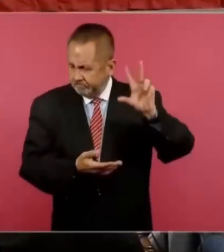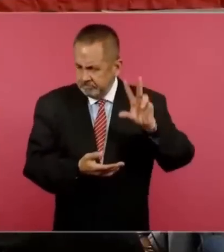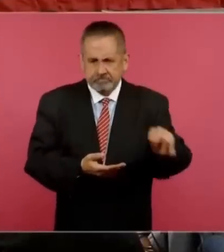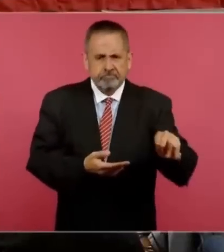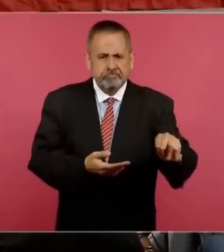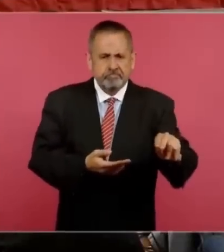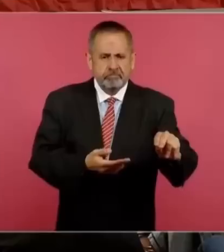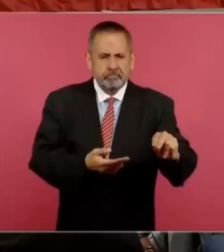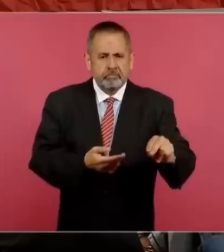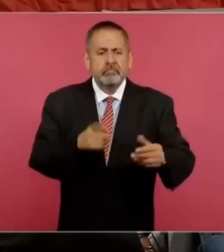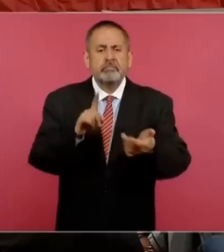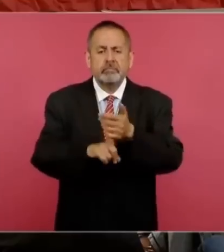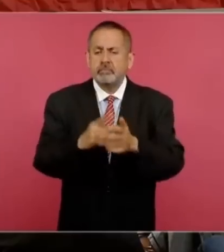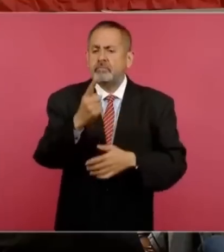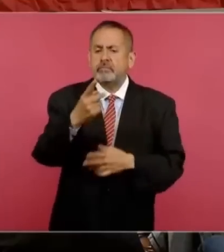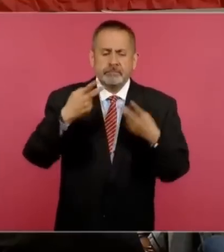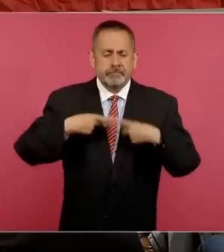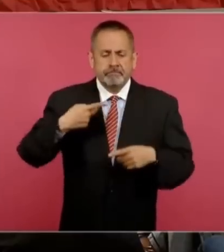Solo un traidor